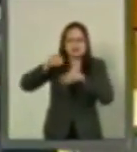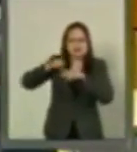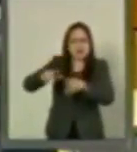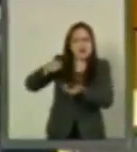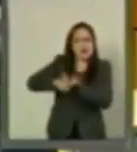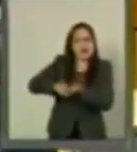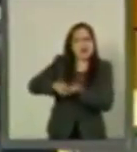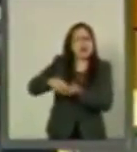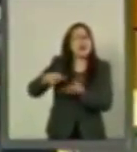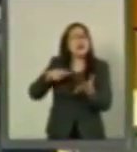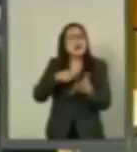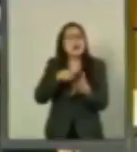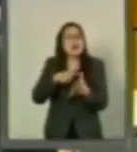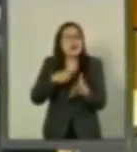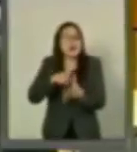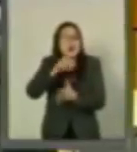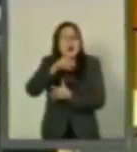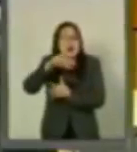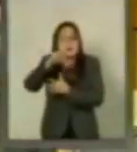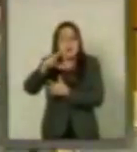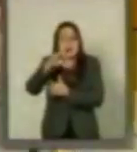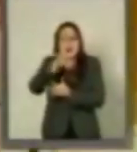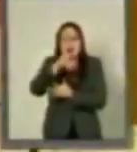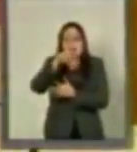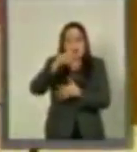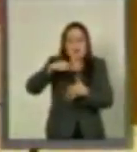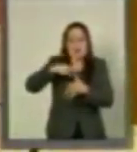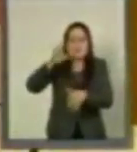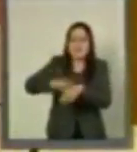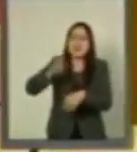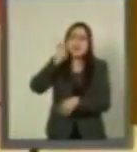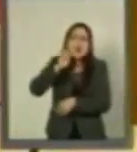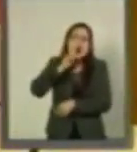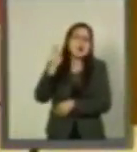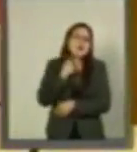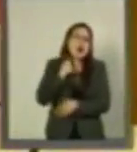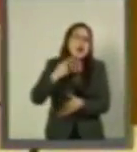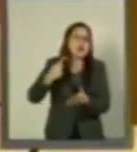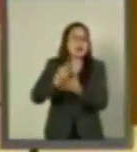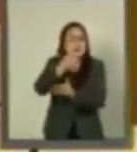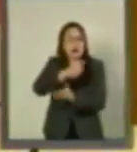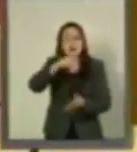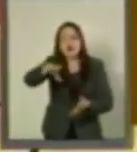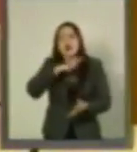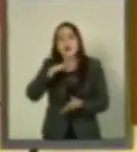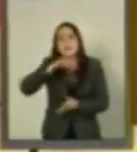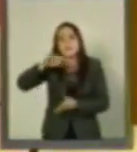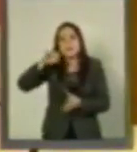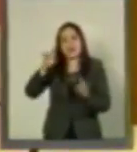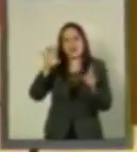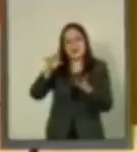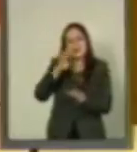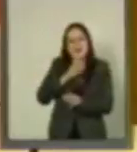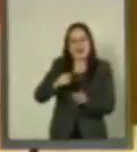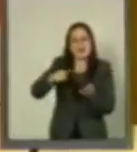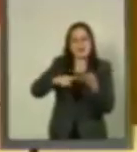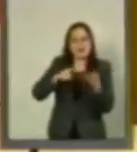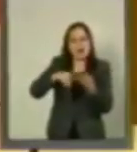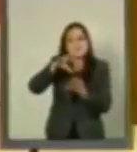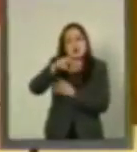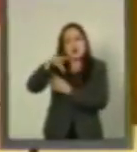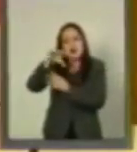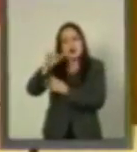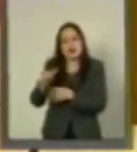electoral. Premio a Erubiel Ávila con el mayor número de feminicidios. Premio a Miguel Mancera. Premio a